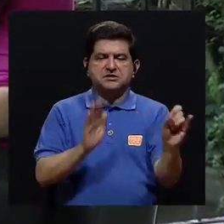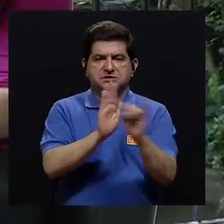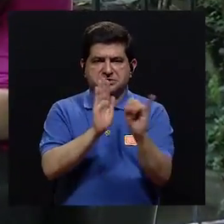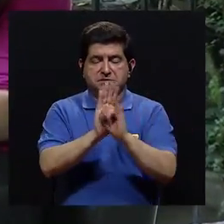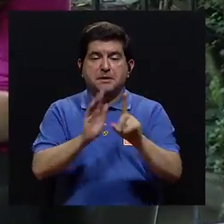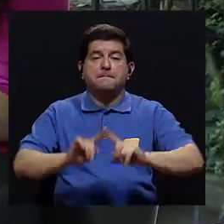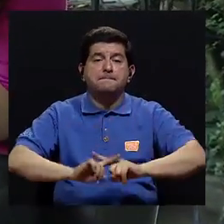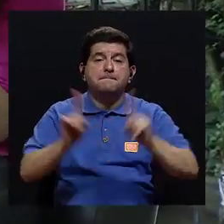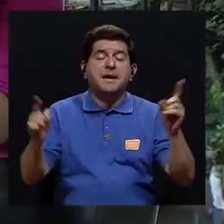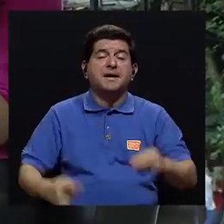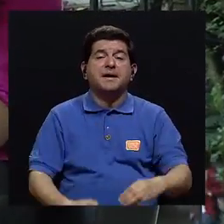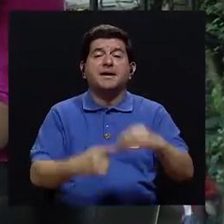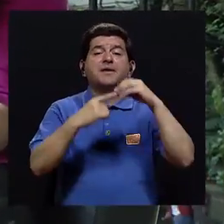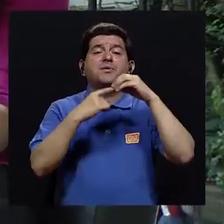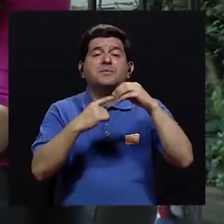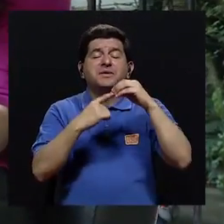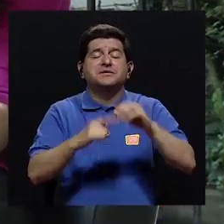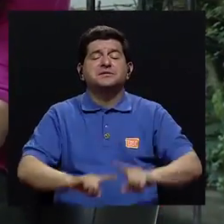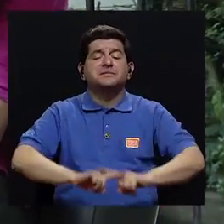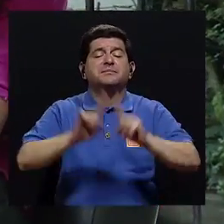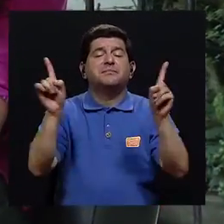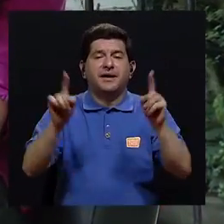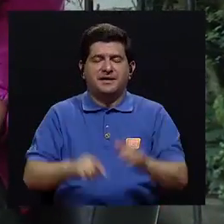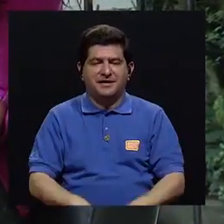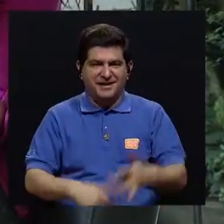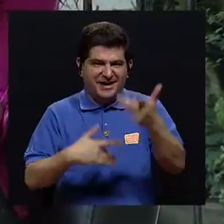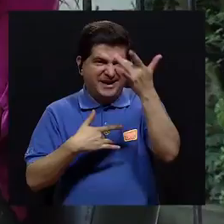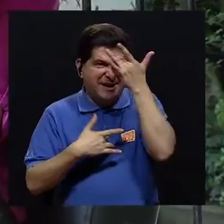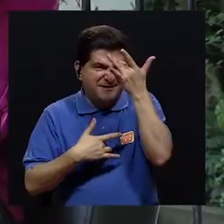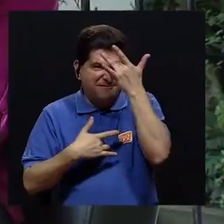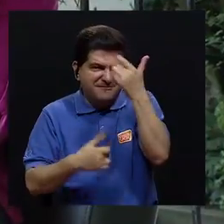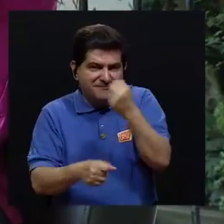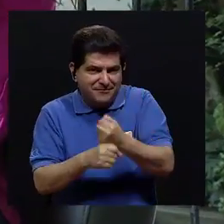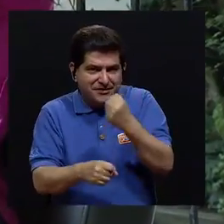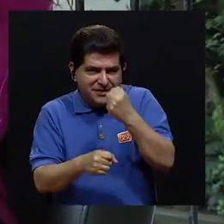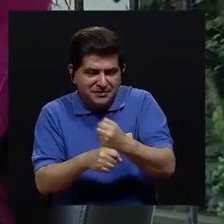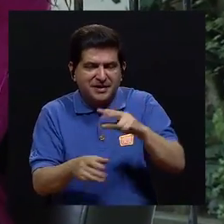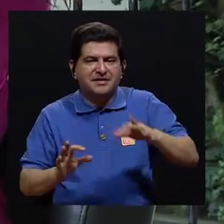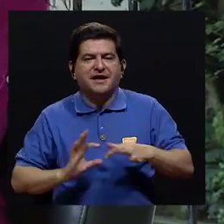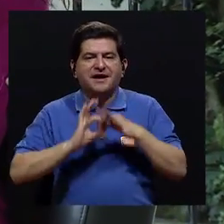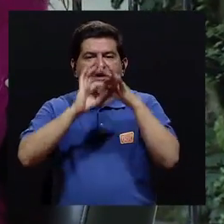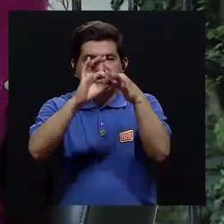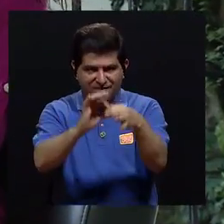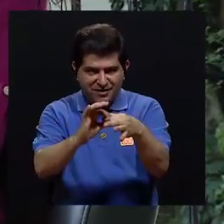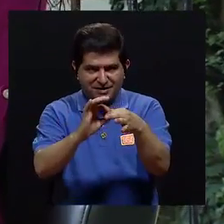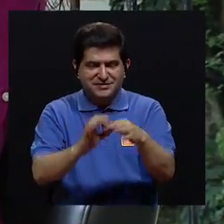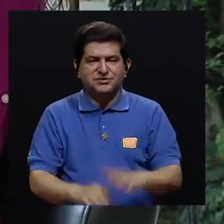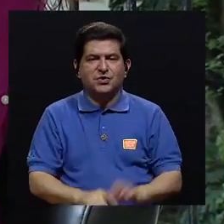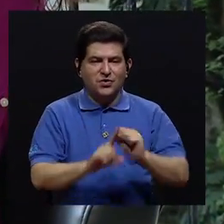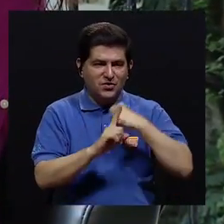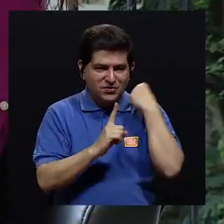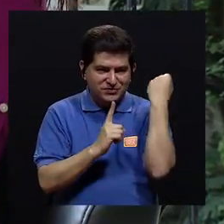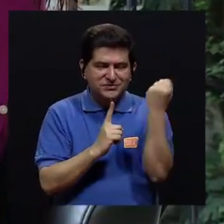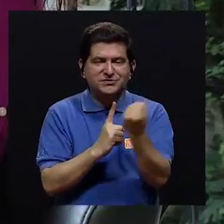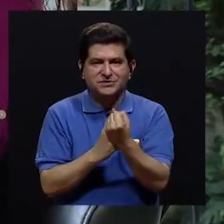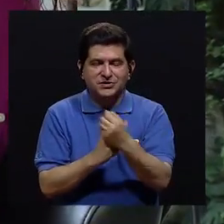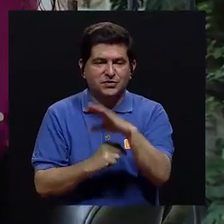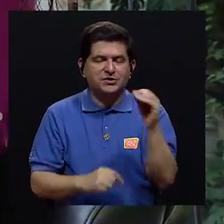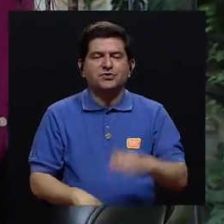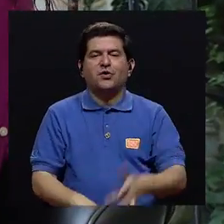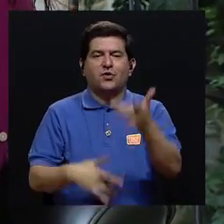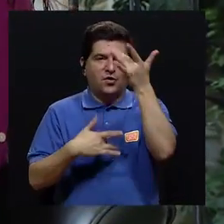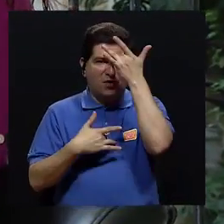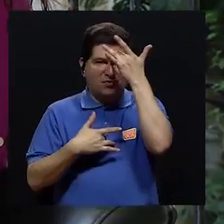podríamos identificar, pero ¿cuál es la principal diferencia? Cuando hablamos de una enfermedad laboral, se relaciona con condiciones o